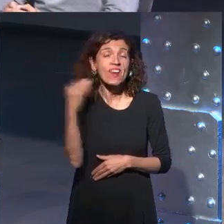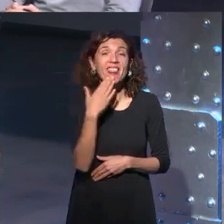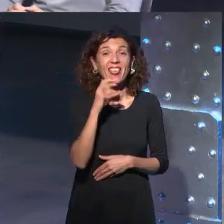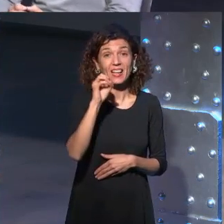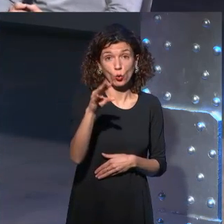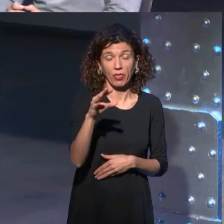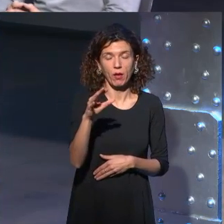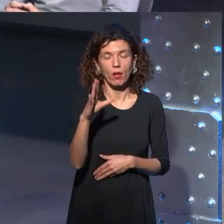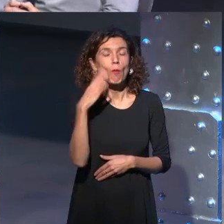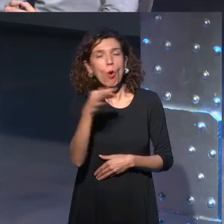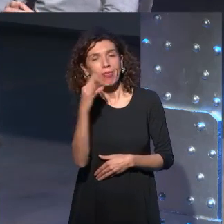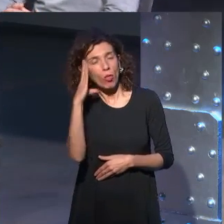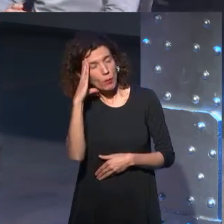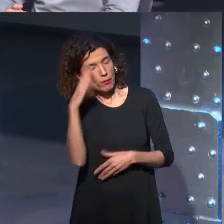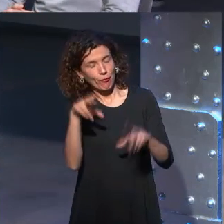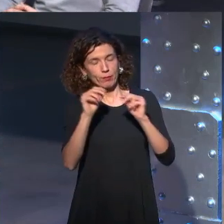de una siesta,